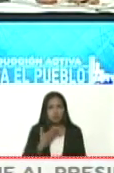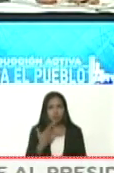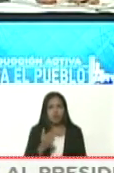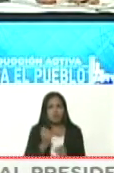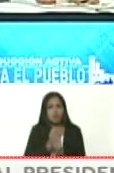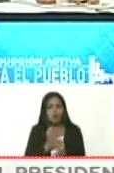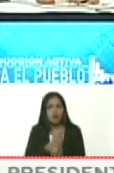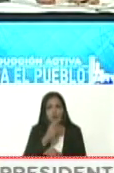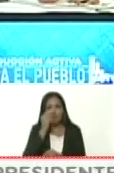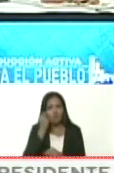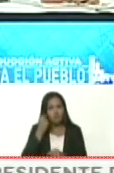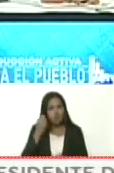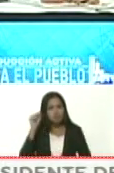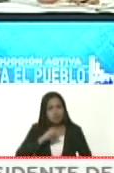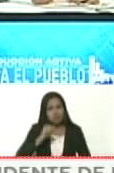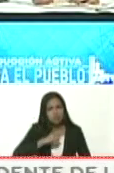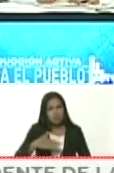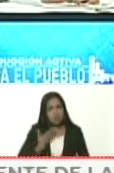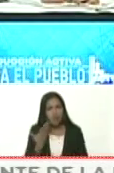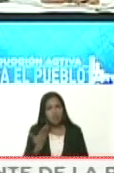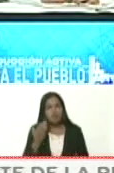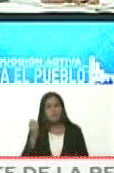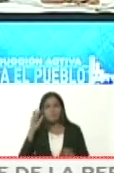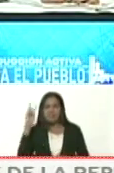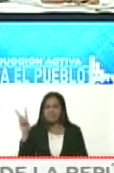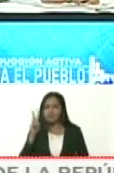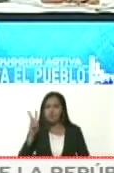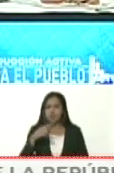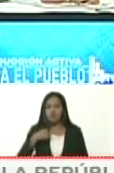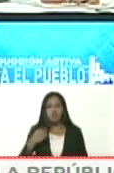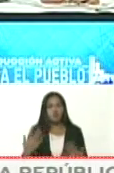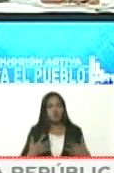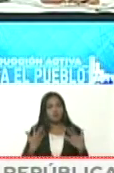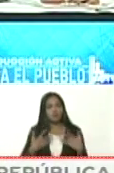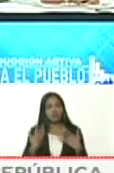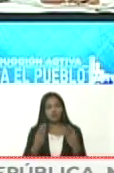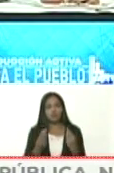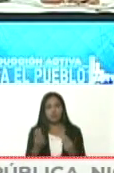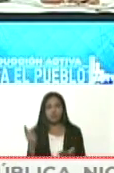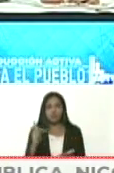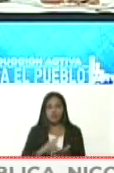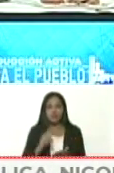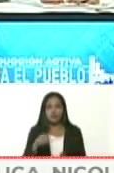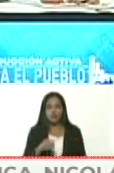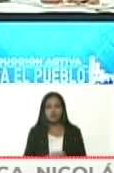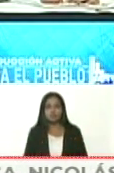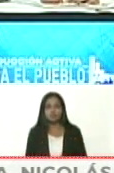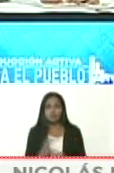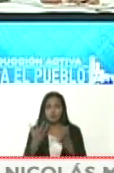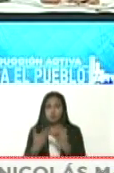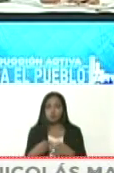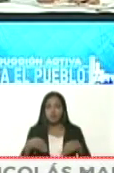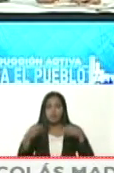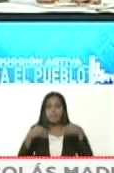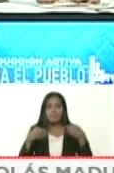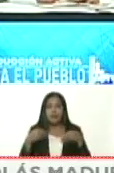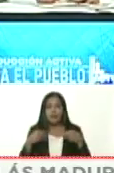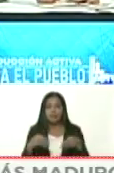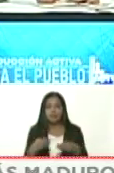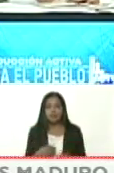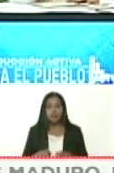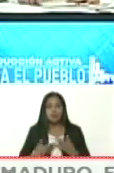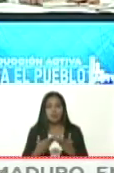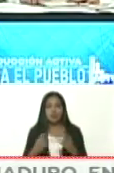trabajadores y trabajadoras, sí se puede Venezuela. Así que estoy muy contento de venir hoy a esta industria del plástico, a darle